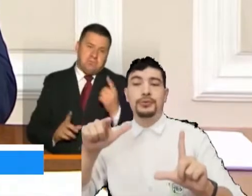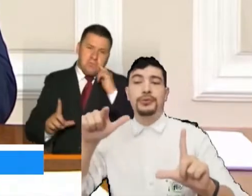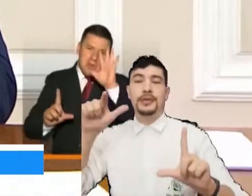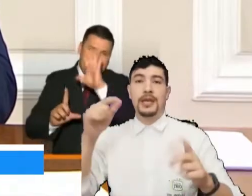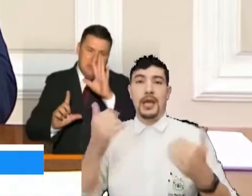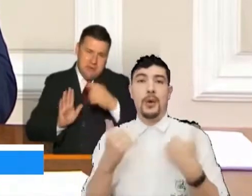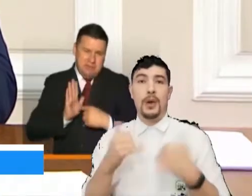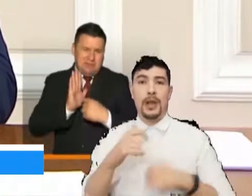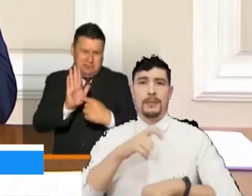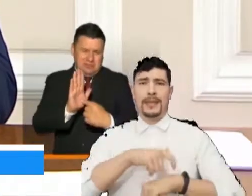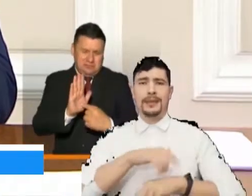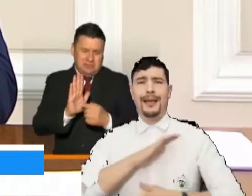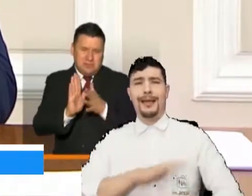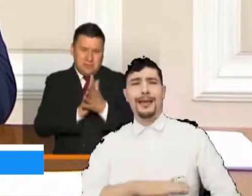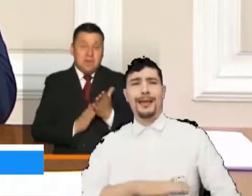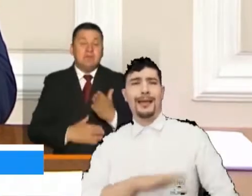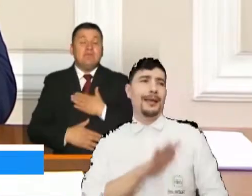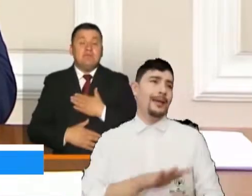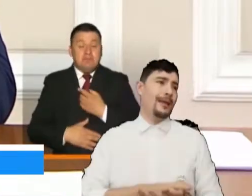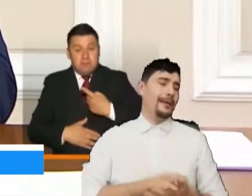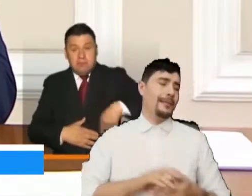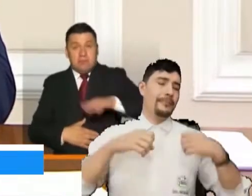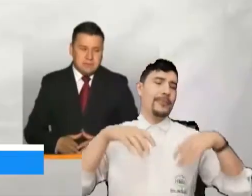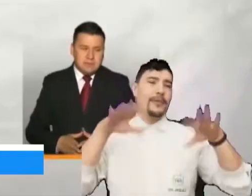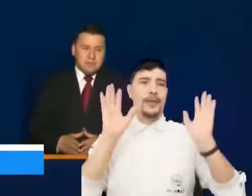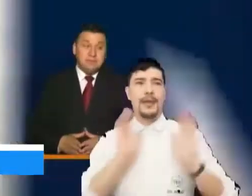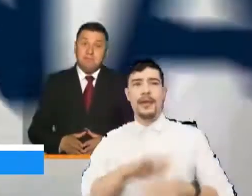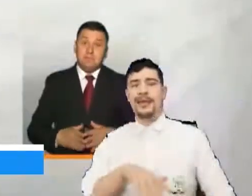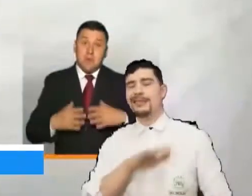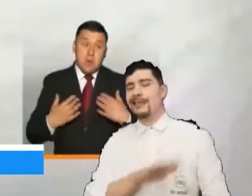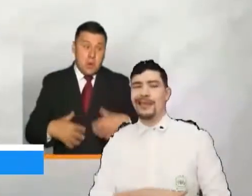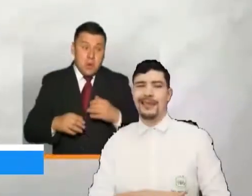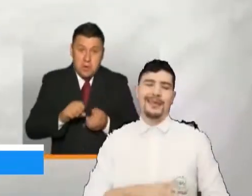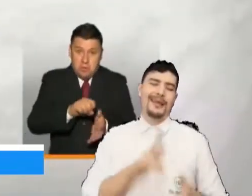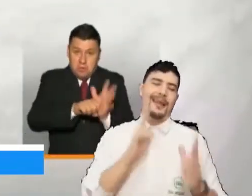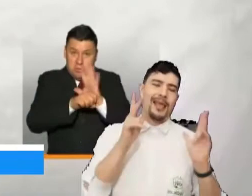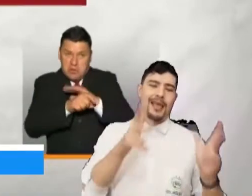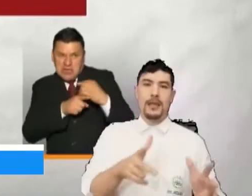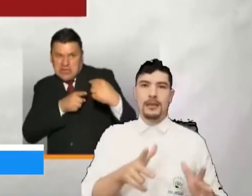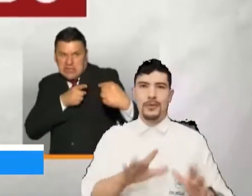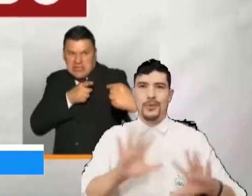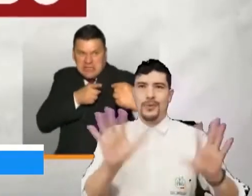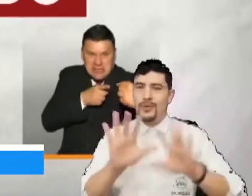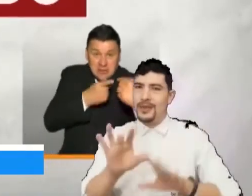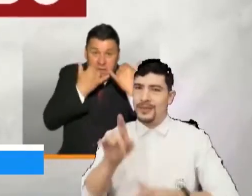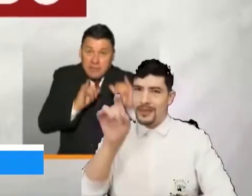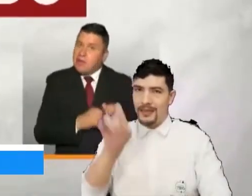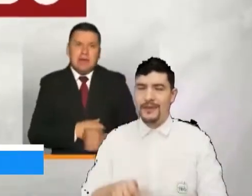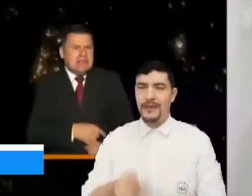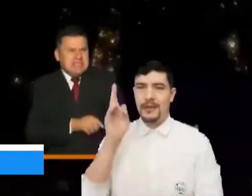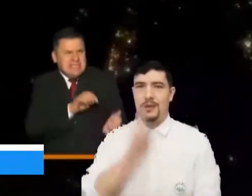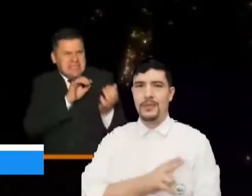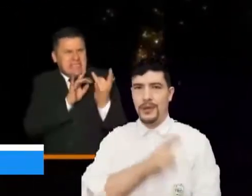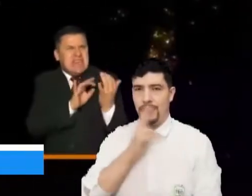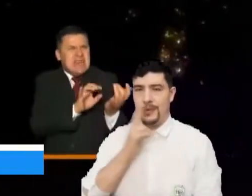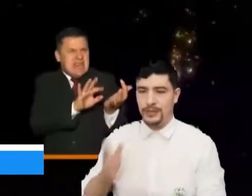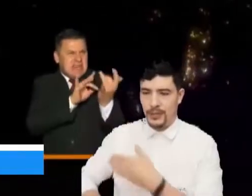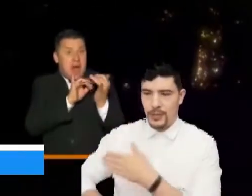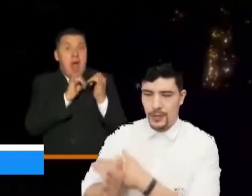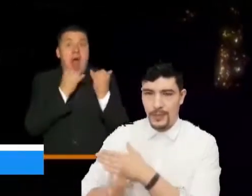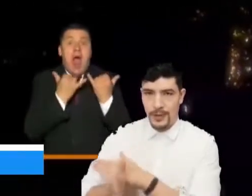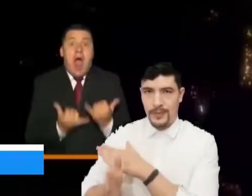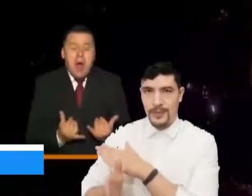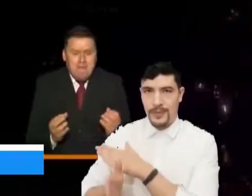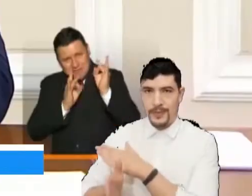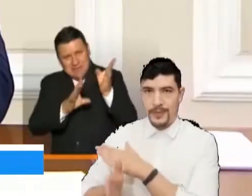presidente Iván Duque anunció de manera contundente que este fin de semana hay que mantener el compromiso del distanciamiento social. Ganarle la batalla